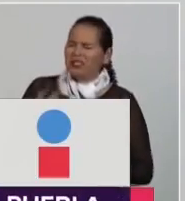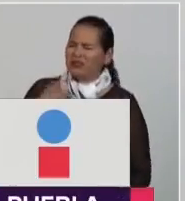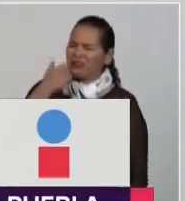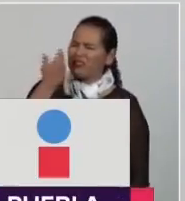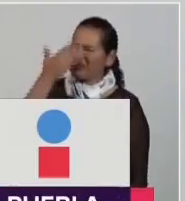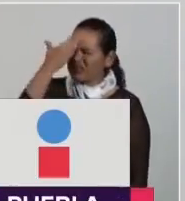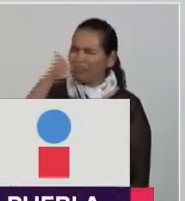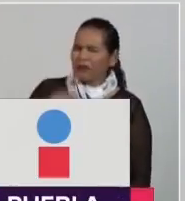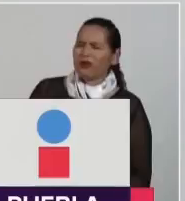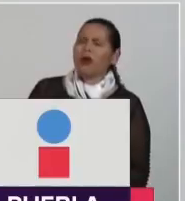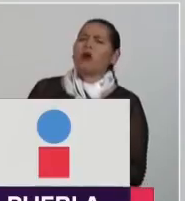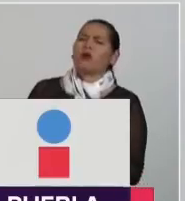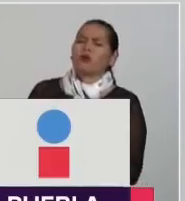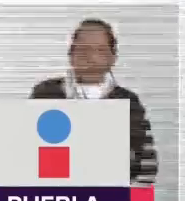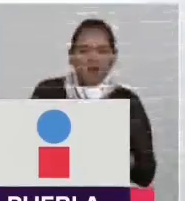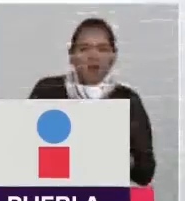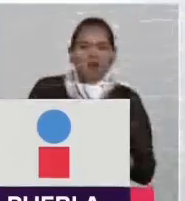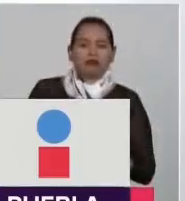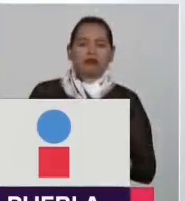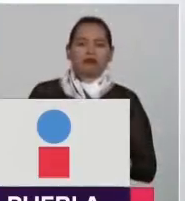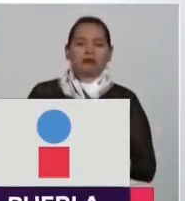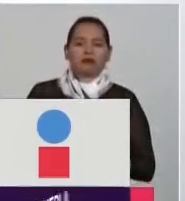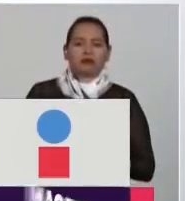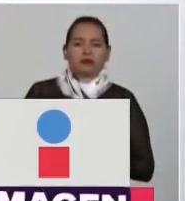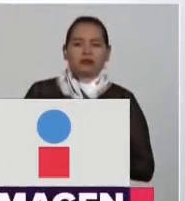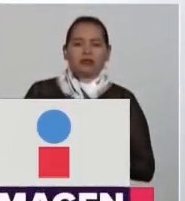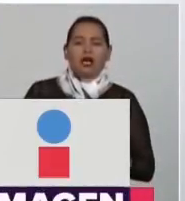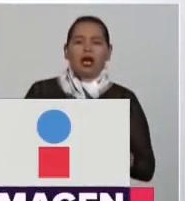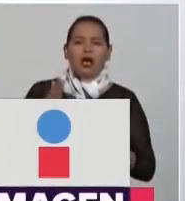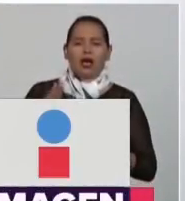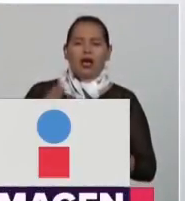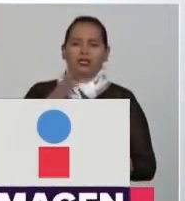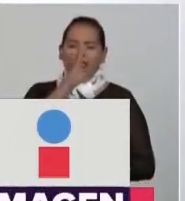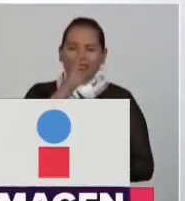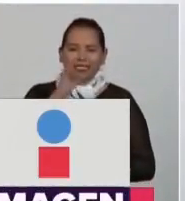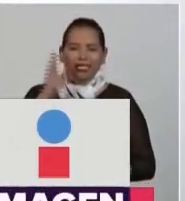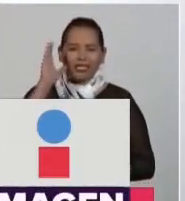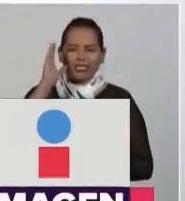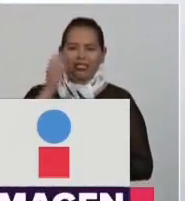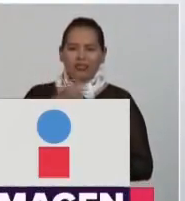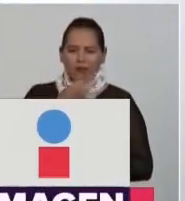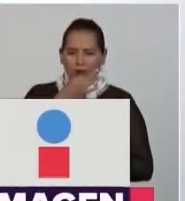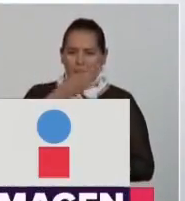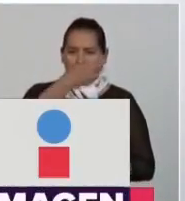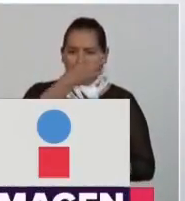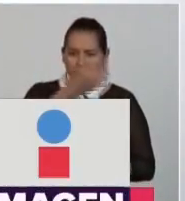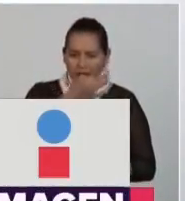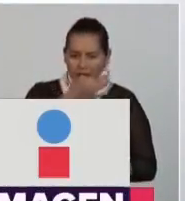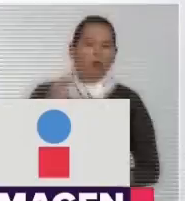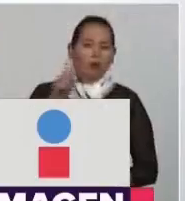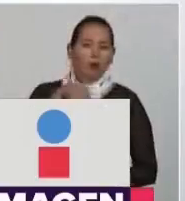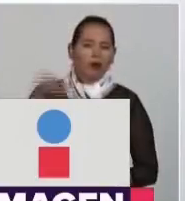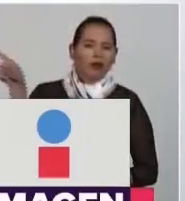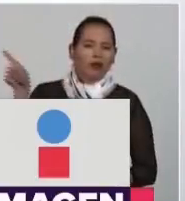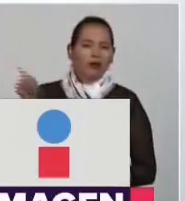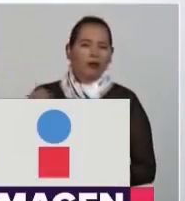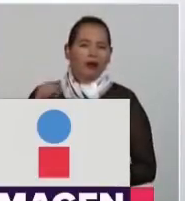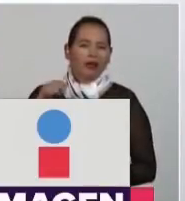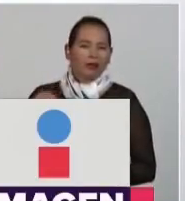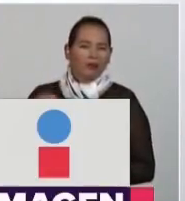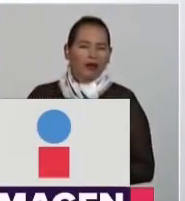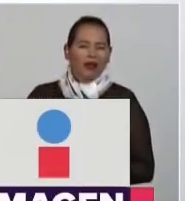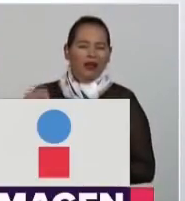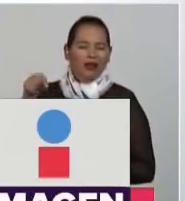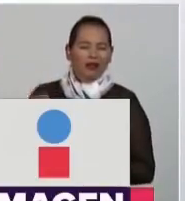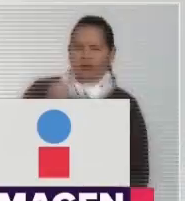estímulos fiscales que usted usted va a plantear ya michelle sea y le digo que no le voy a contestar porque iba a declinar en unos días respete ese